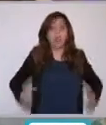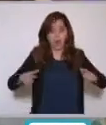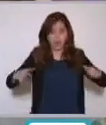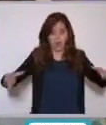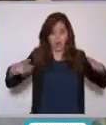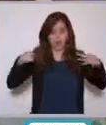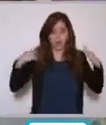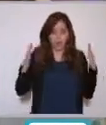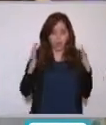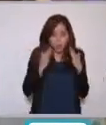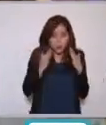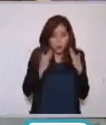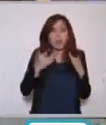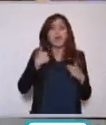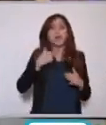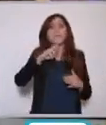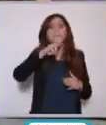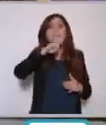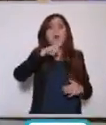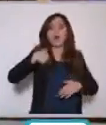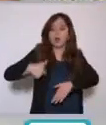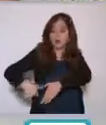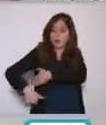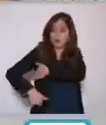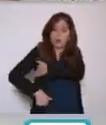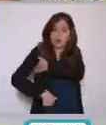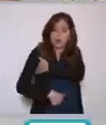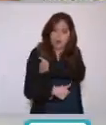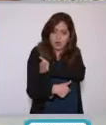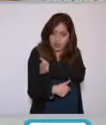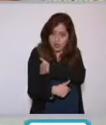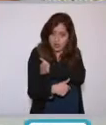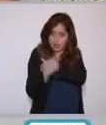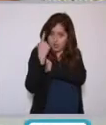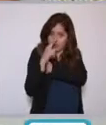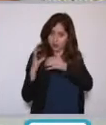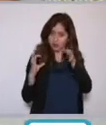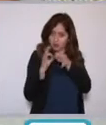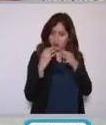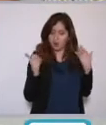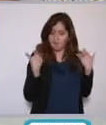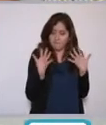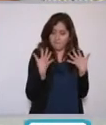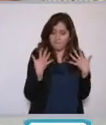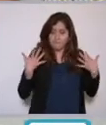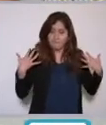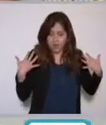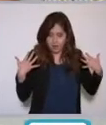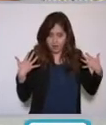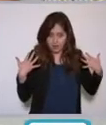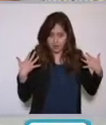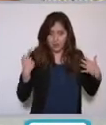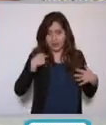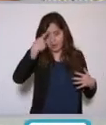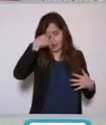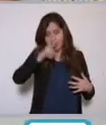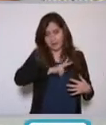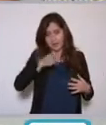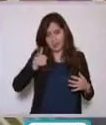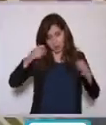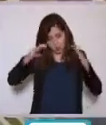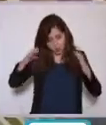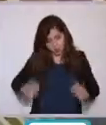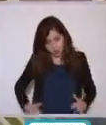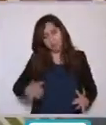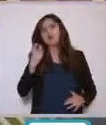parte superior más chiquita, entonces puedo ponerme un poquito el clutch en esta parte para hacer una extensión ligera en esta parte de mi cuerpo, ¿no? Que es